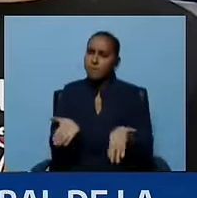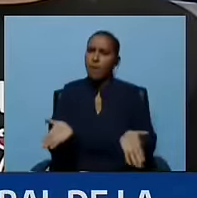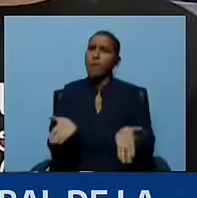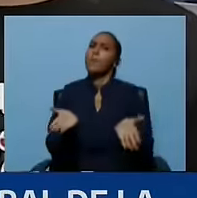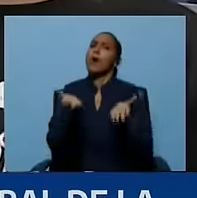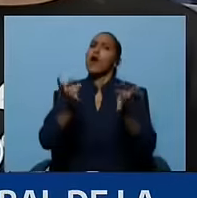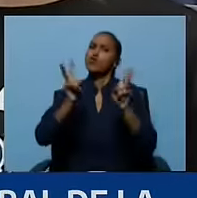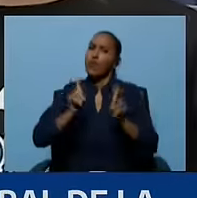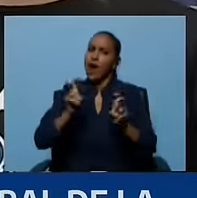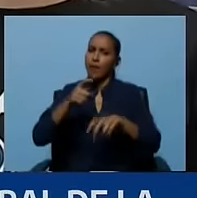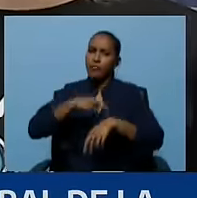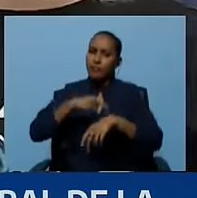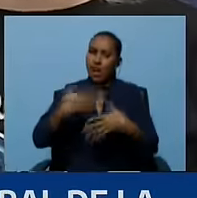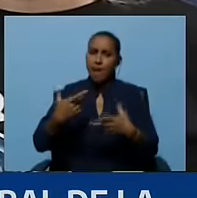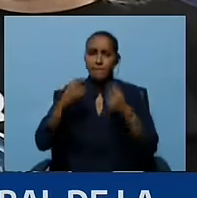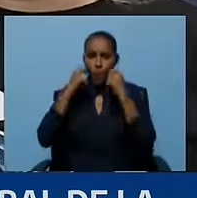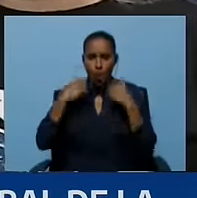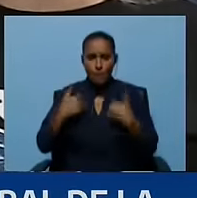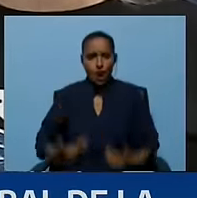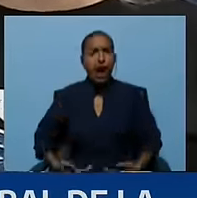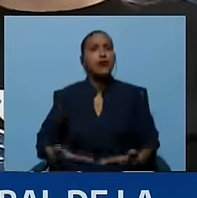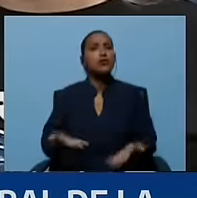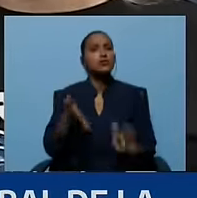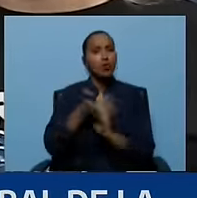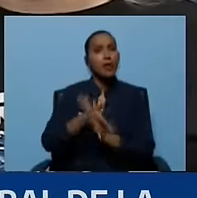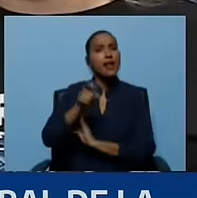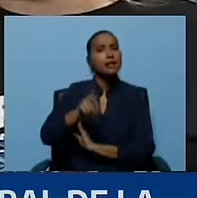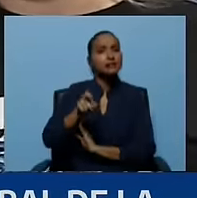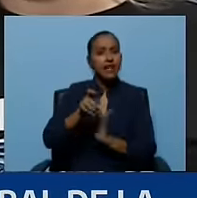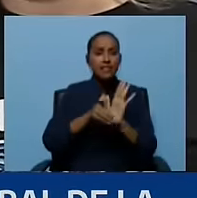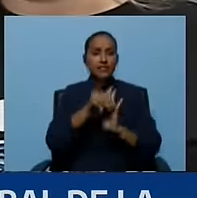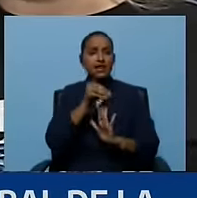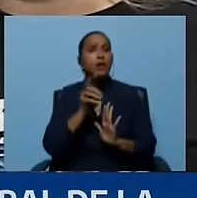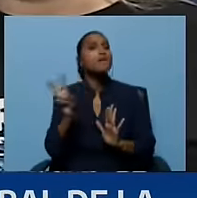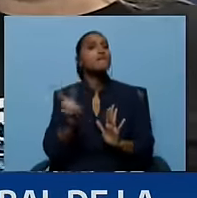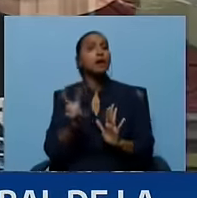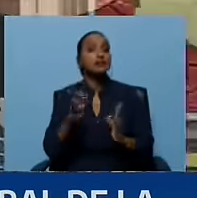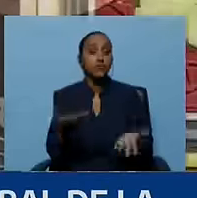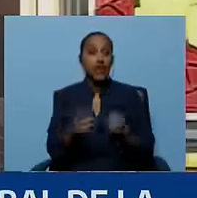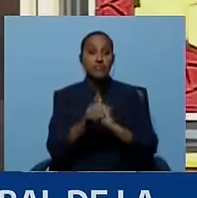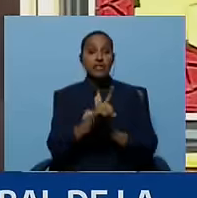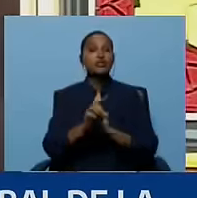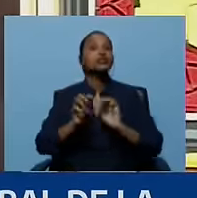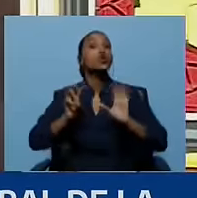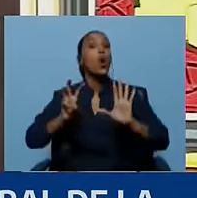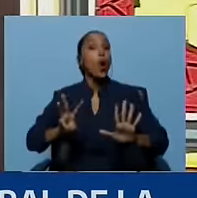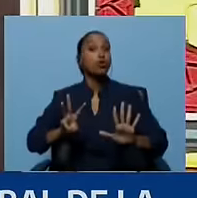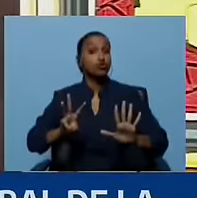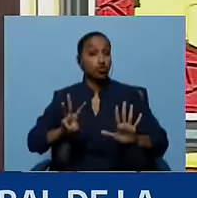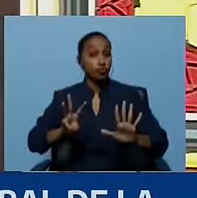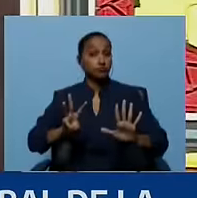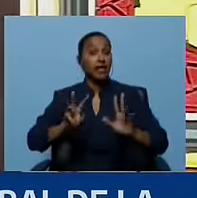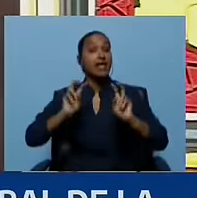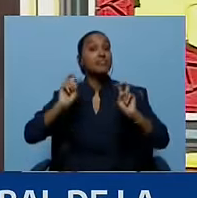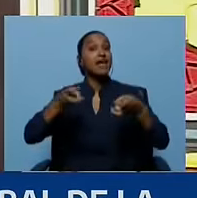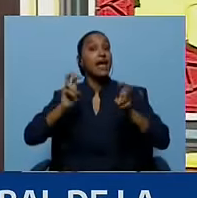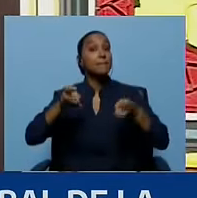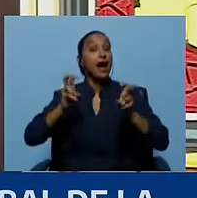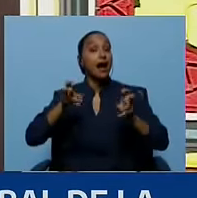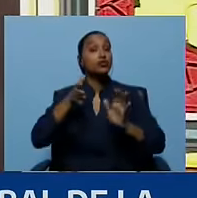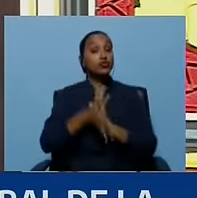humanidad y de las necesidades de desarrollo del país de acuerdo a los 18 motores de desarrollo económico, ¿verdad?